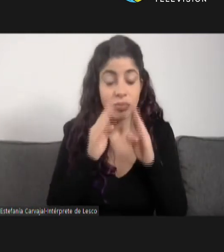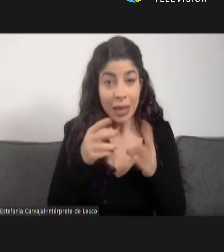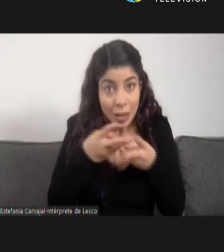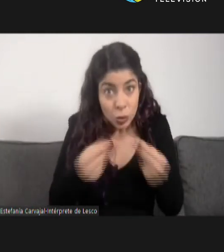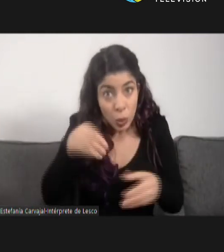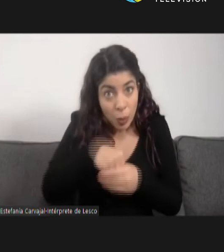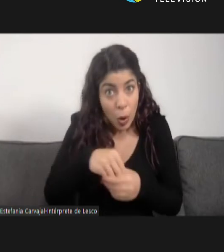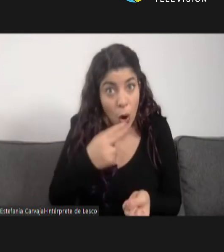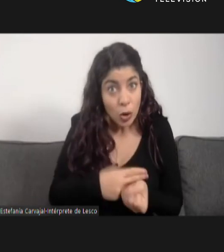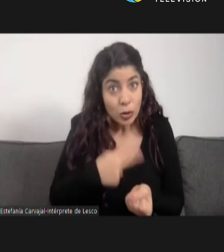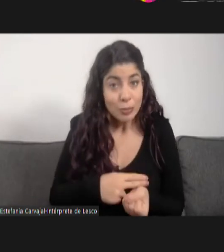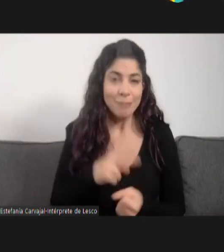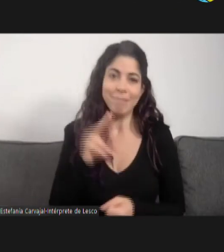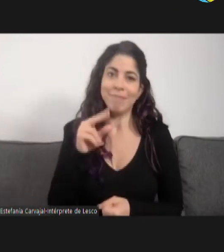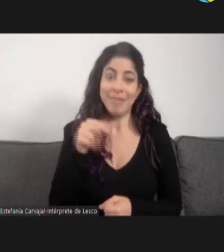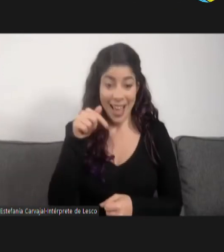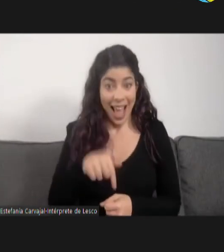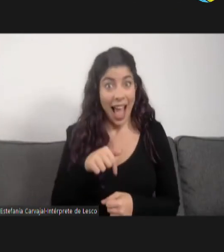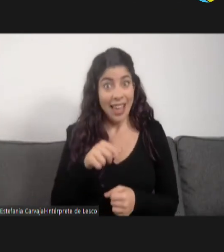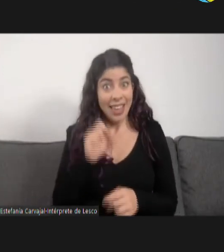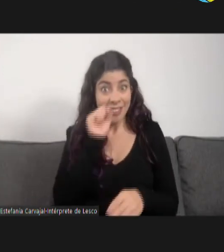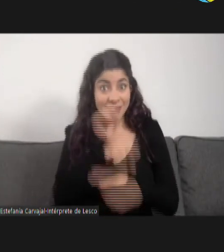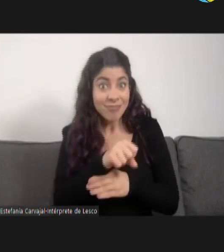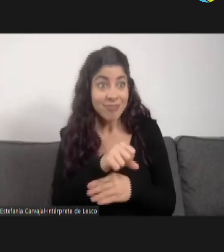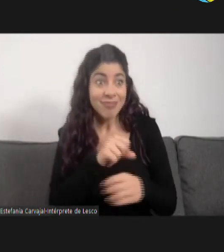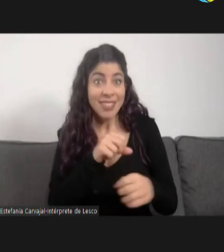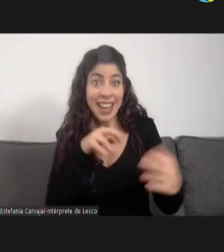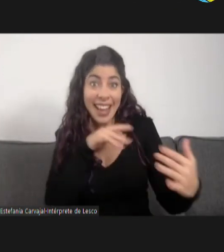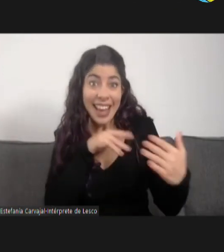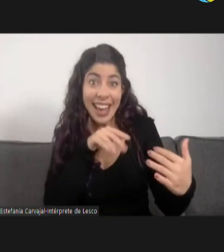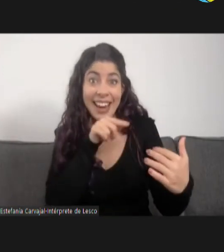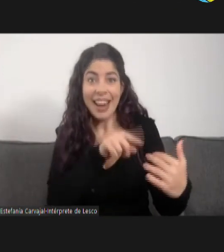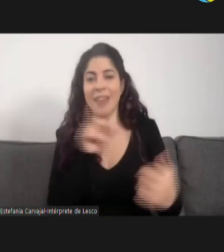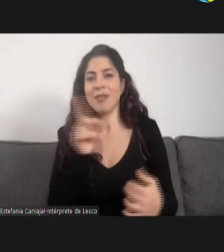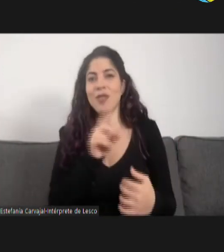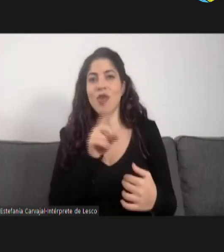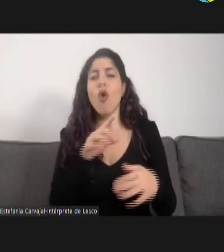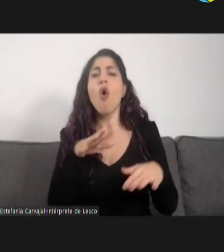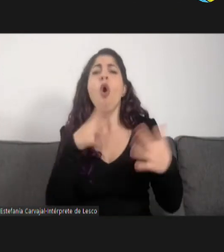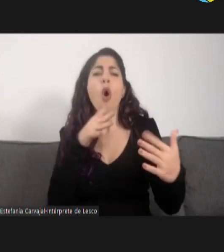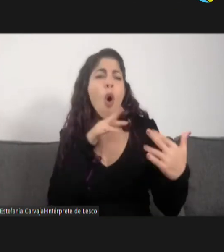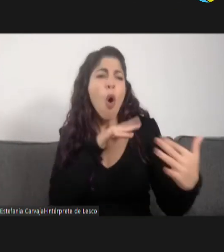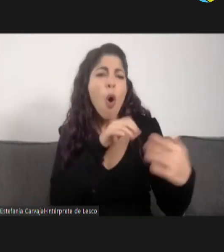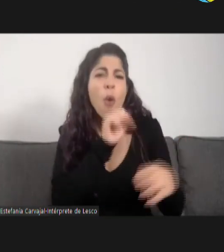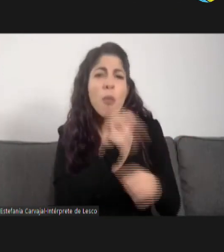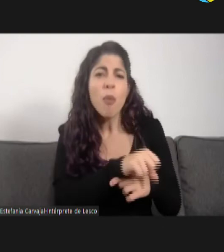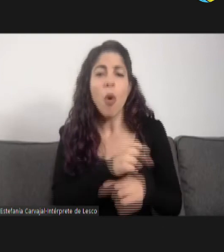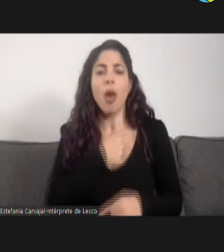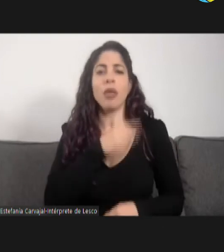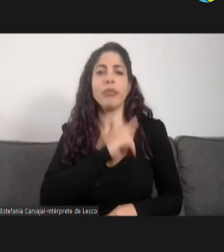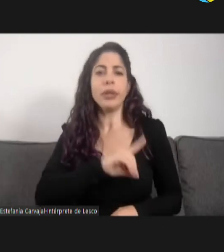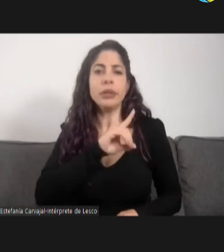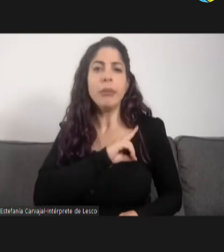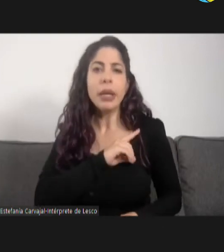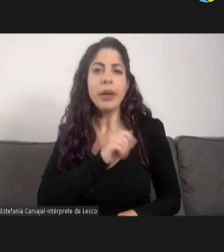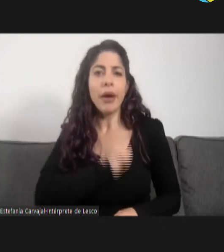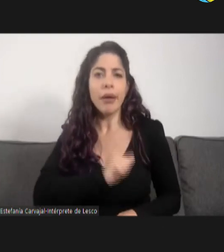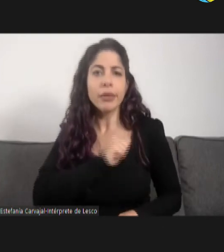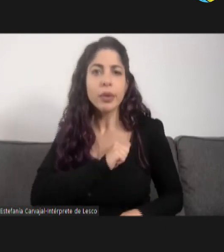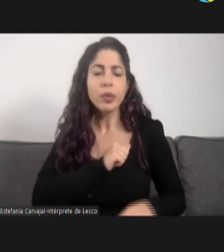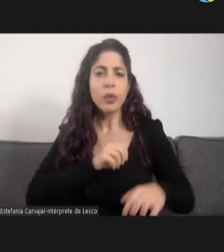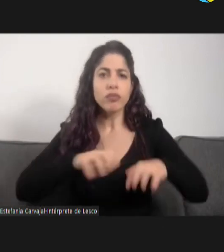hospitales. Ahí no es donde se gana la guerra. La guerra se gana con nuestro comportamiento, con nuestra disciplina, con